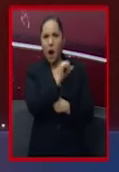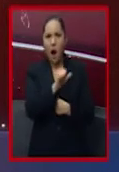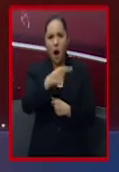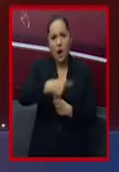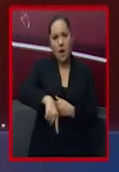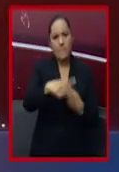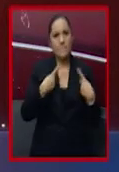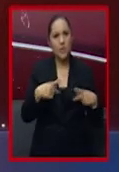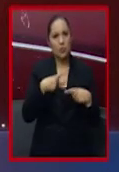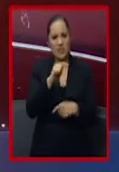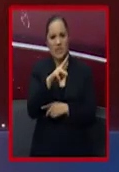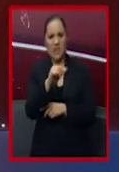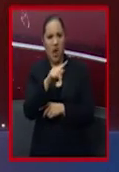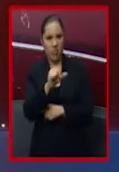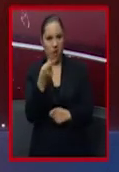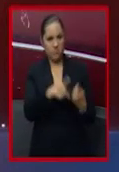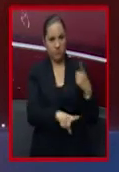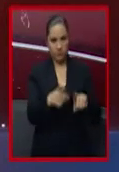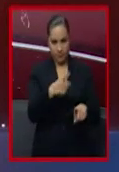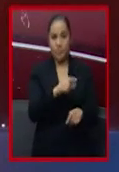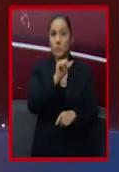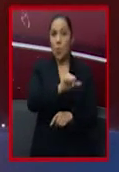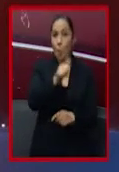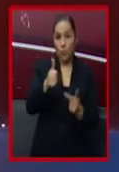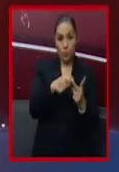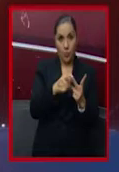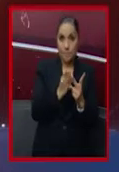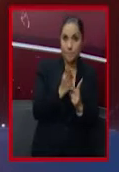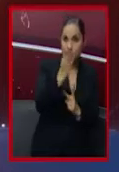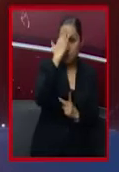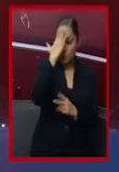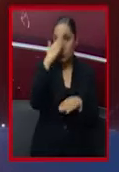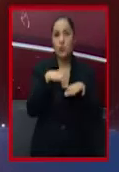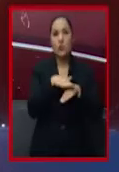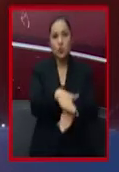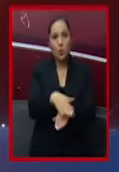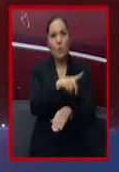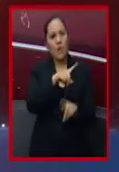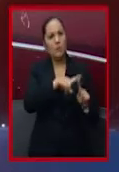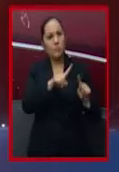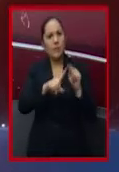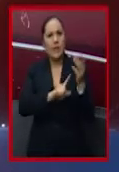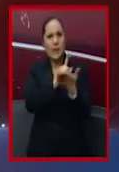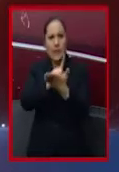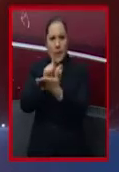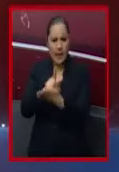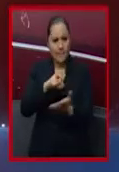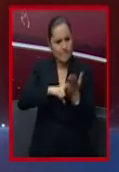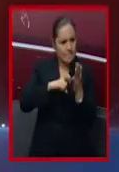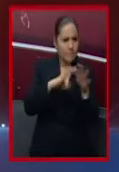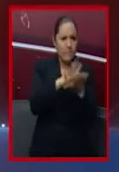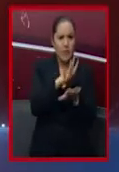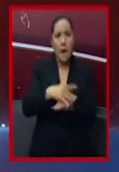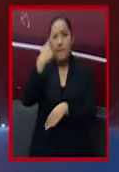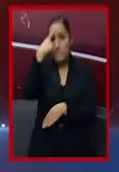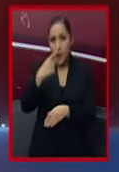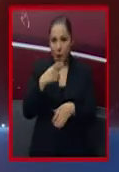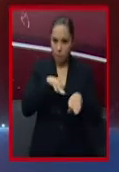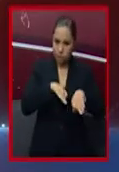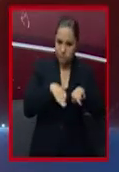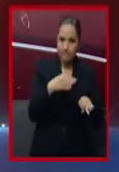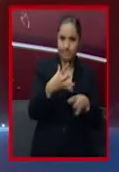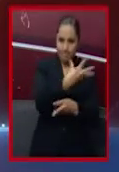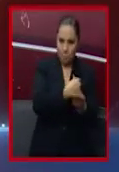entre otras. El segundo eje de la política económica, en donde se impulsarán reformas a diversos ordenamientos para un salario justo y